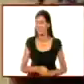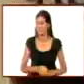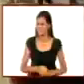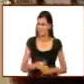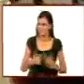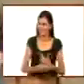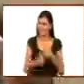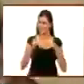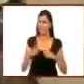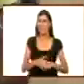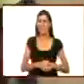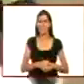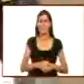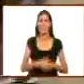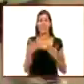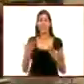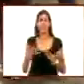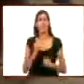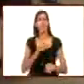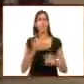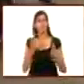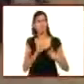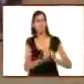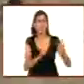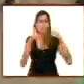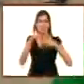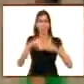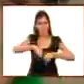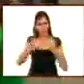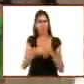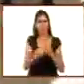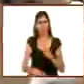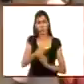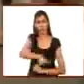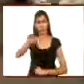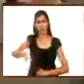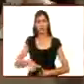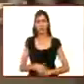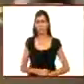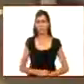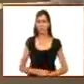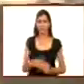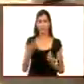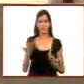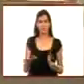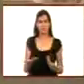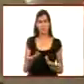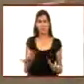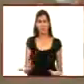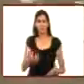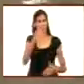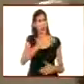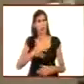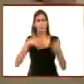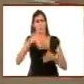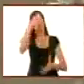para impedir que el presidente de la República violente nuestros derechos como ciudadanos y prohíba nuestra libertad de